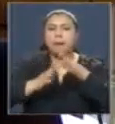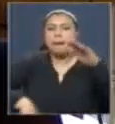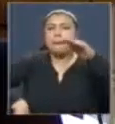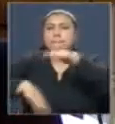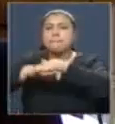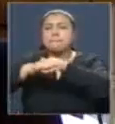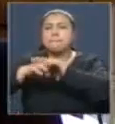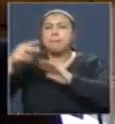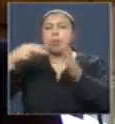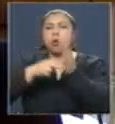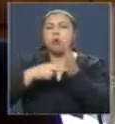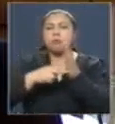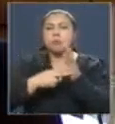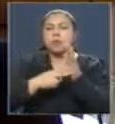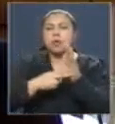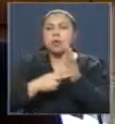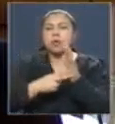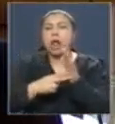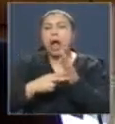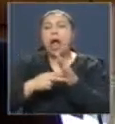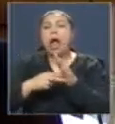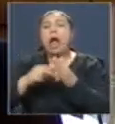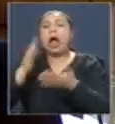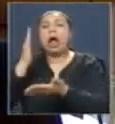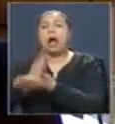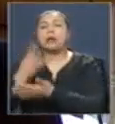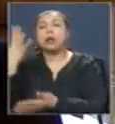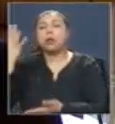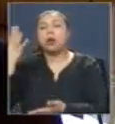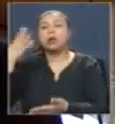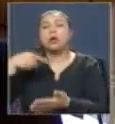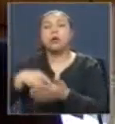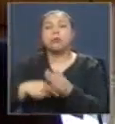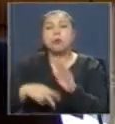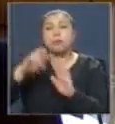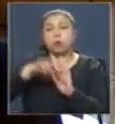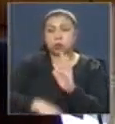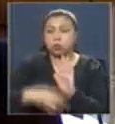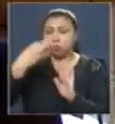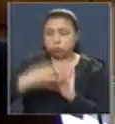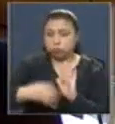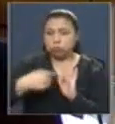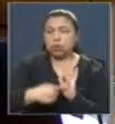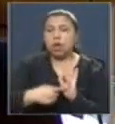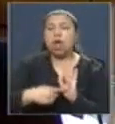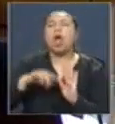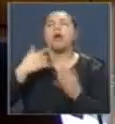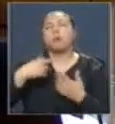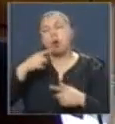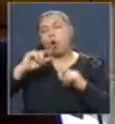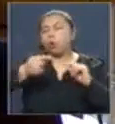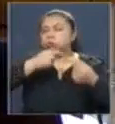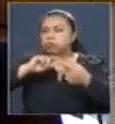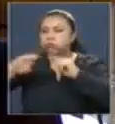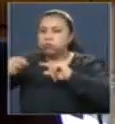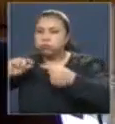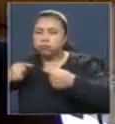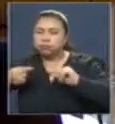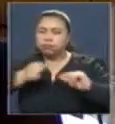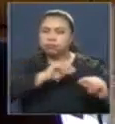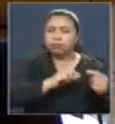2.000 a 4.000, que era el proyecto original. Pero claro, producto de las conversaciones, de los empeñones,